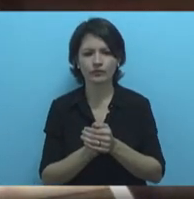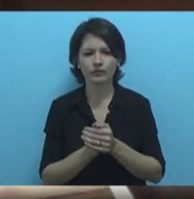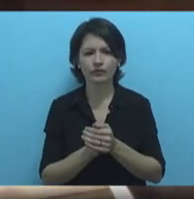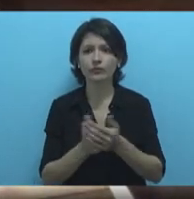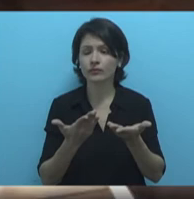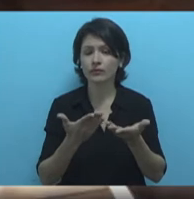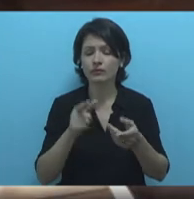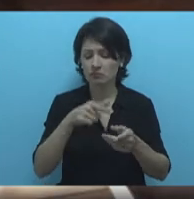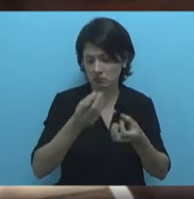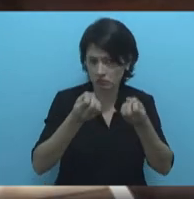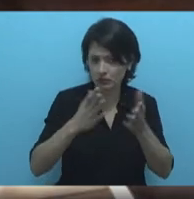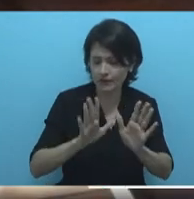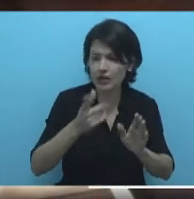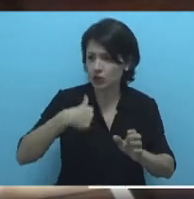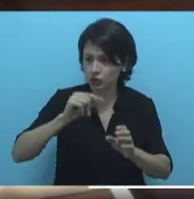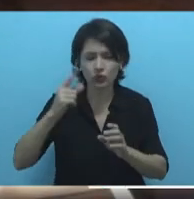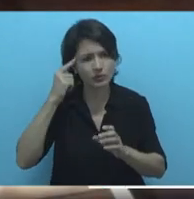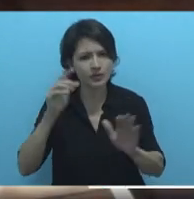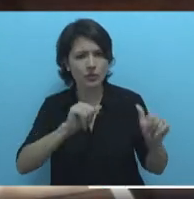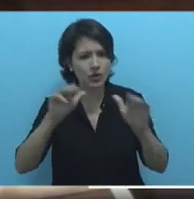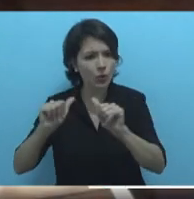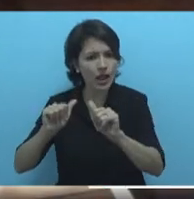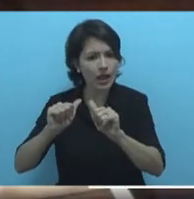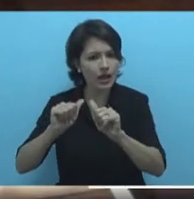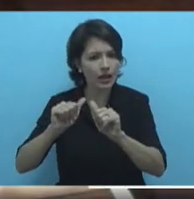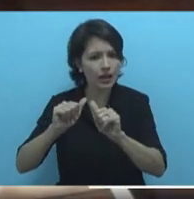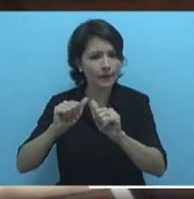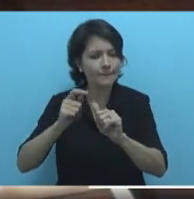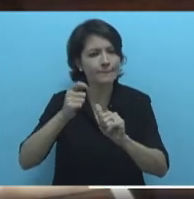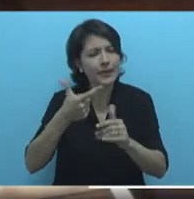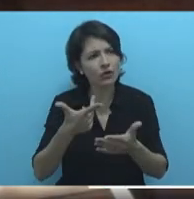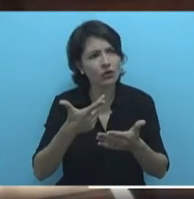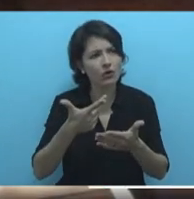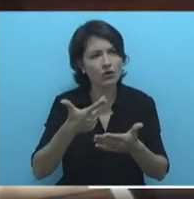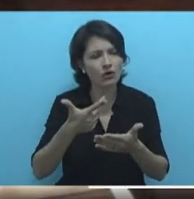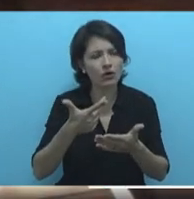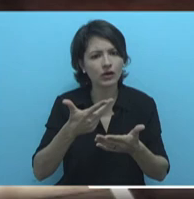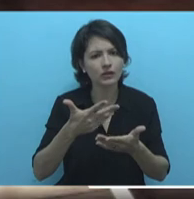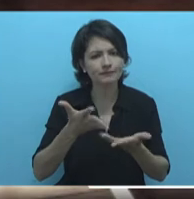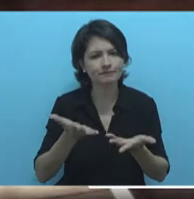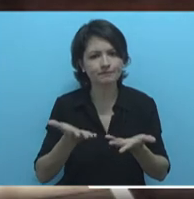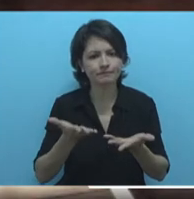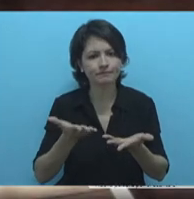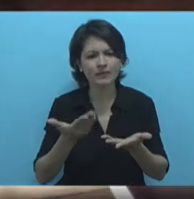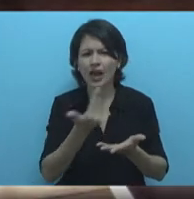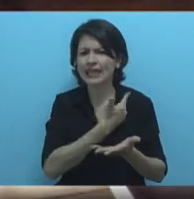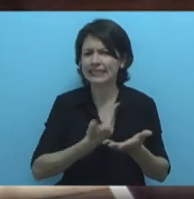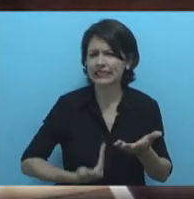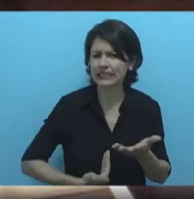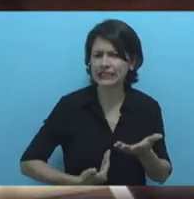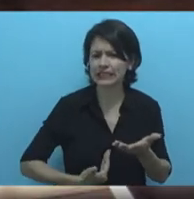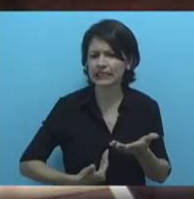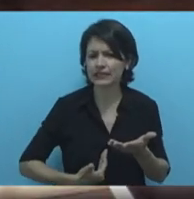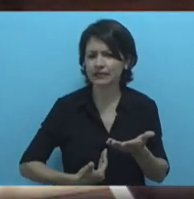de varones y mujeres en los cargos electivos pero creemos que el estado no puede entrometerse en la